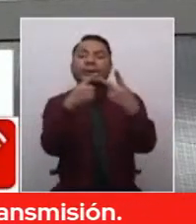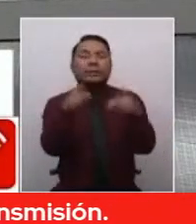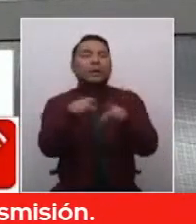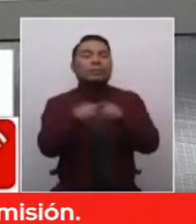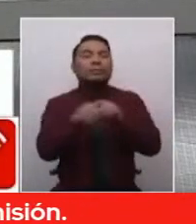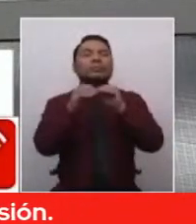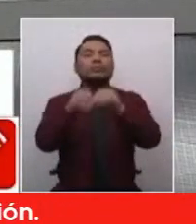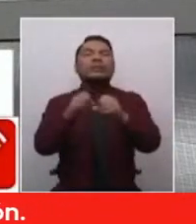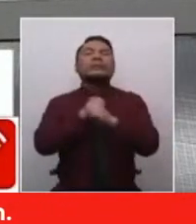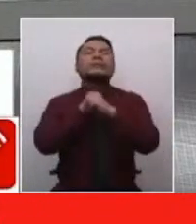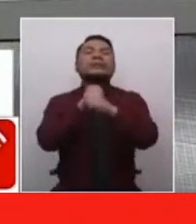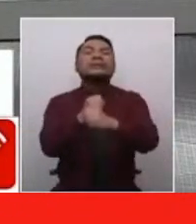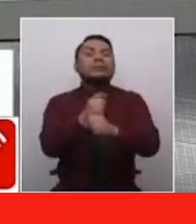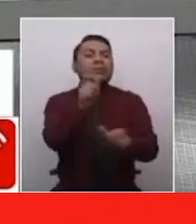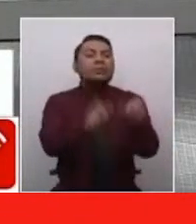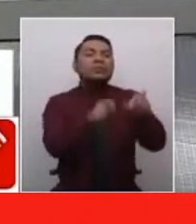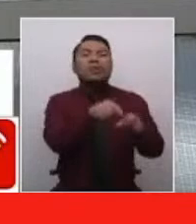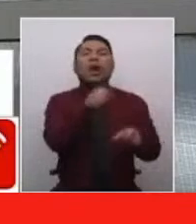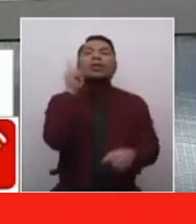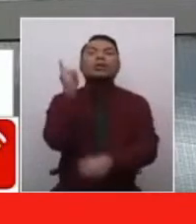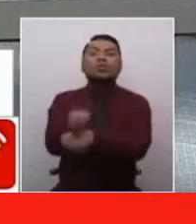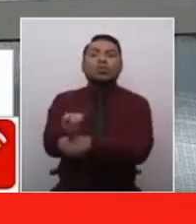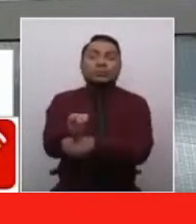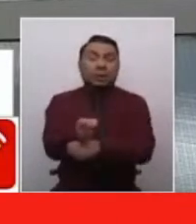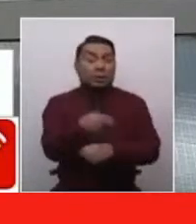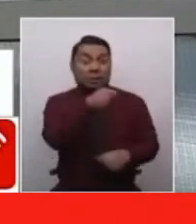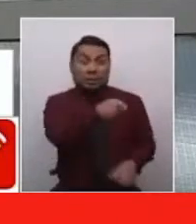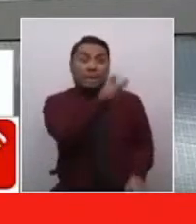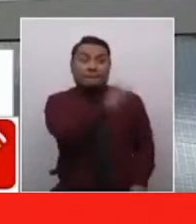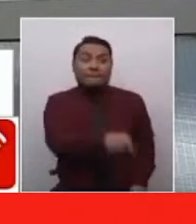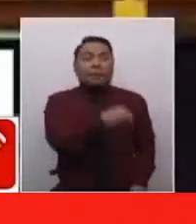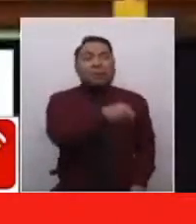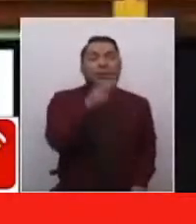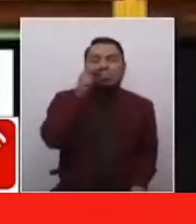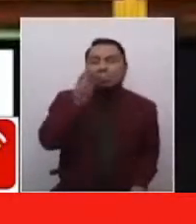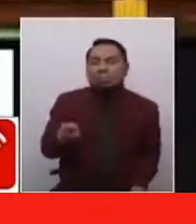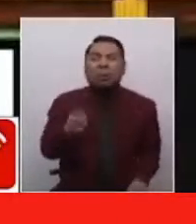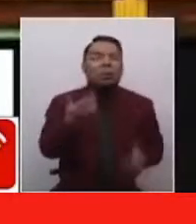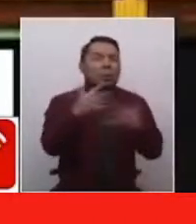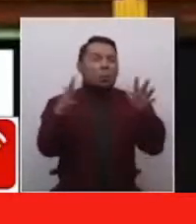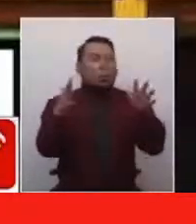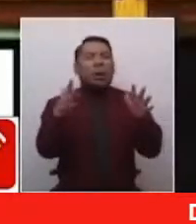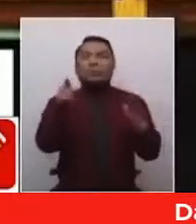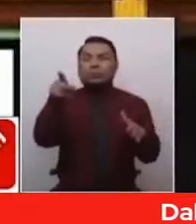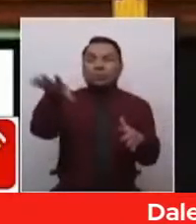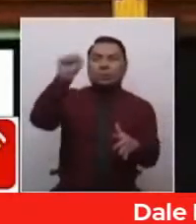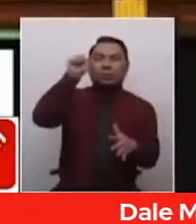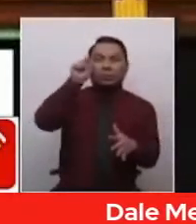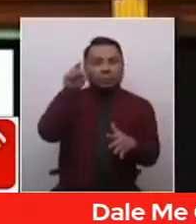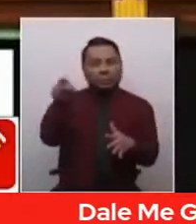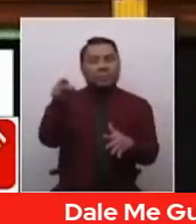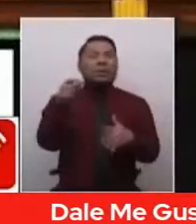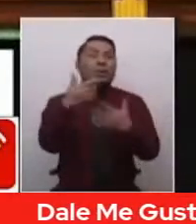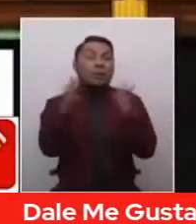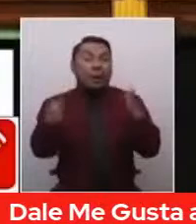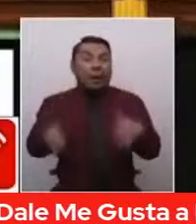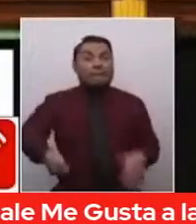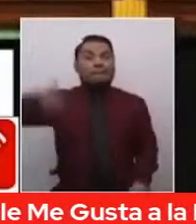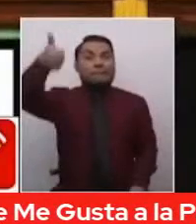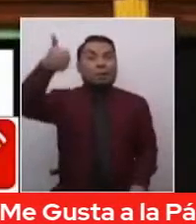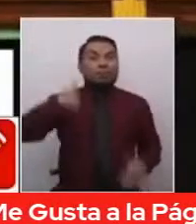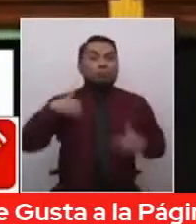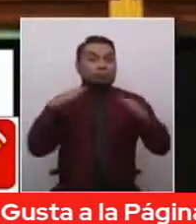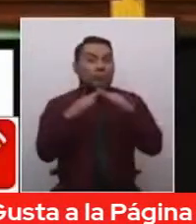implementar un sistema ciudadano de denuncia, de tal manera de que aquel ciudadano que en algún momento sea por algún funcionario de